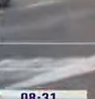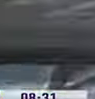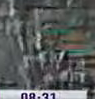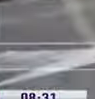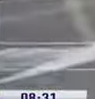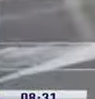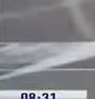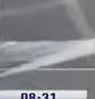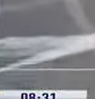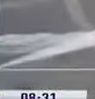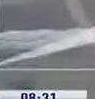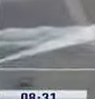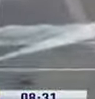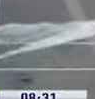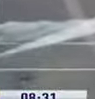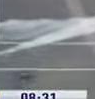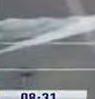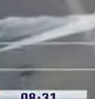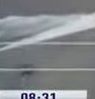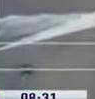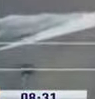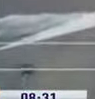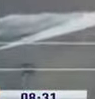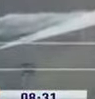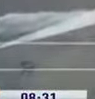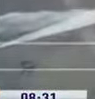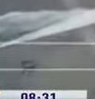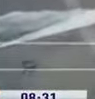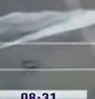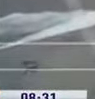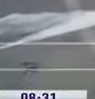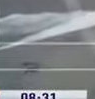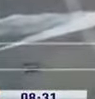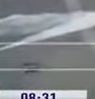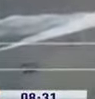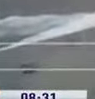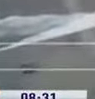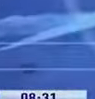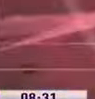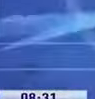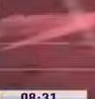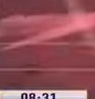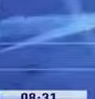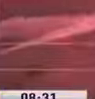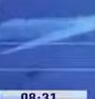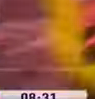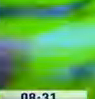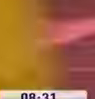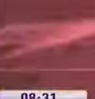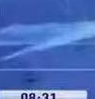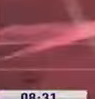a mi switcher, me copia. Pesquisa mal estacionados, Cash y José Urbina, papeles todo el mundo firme.